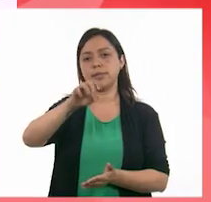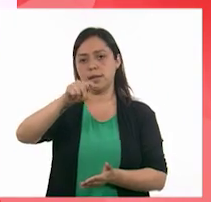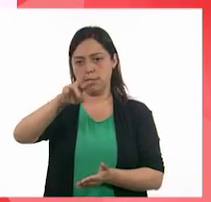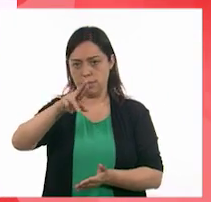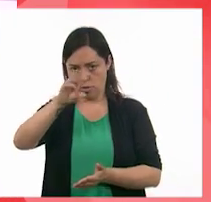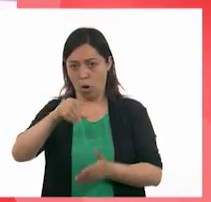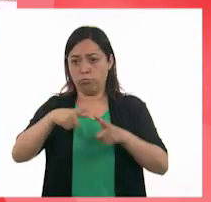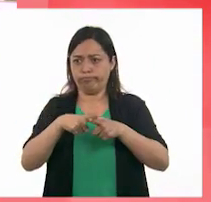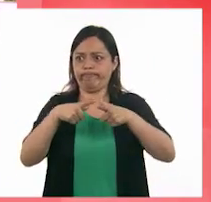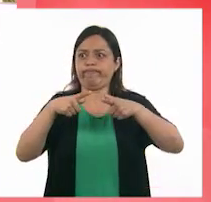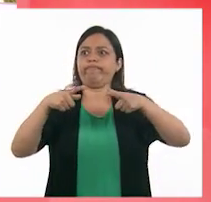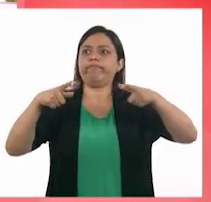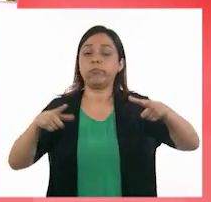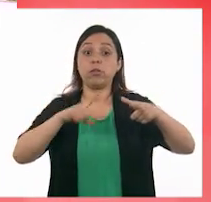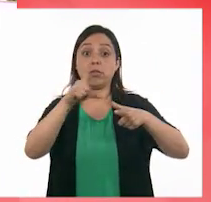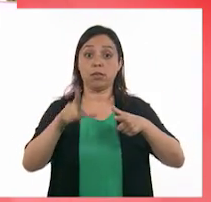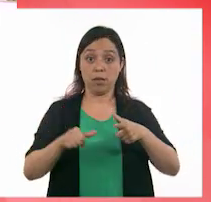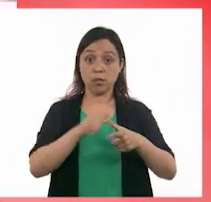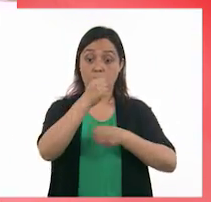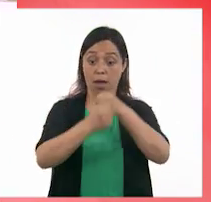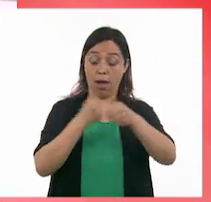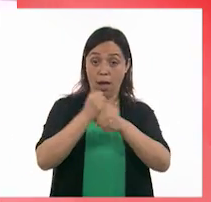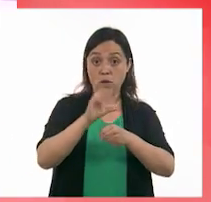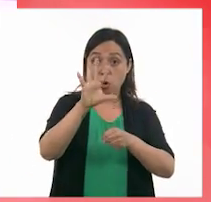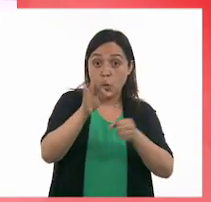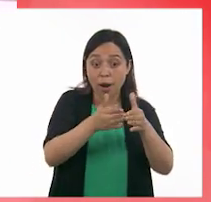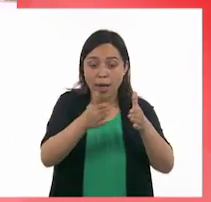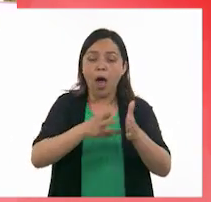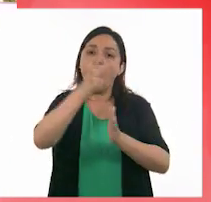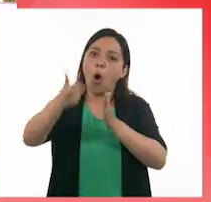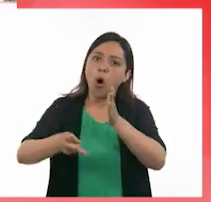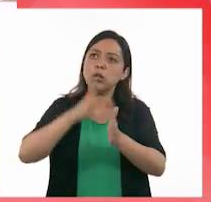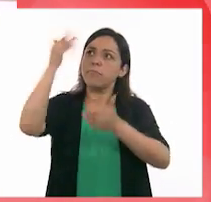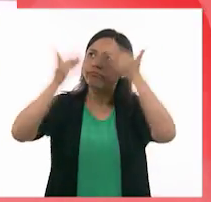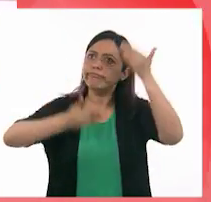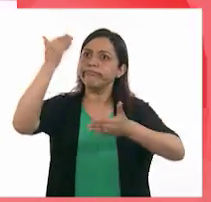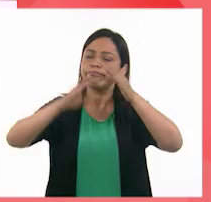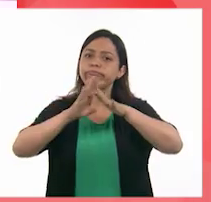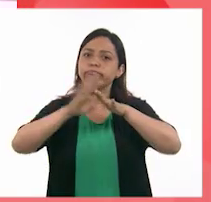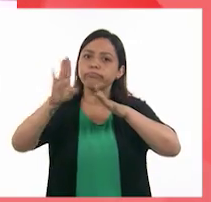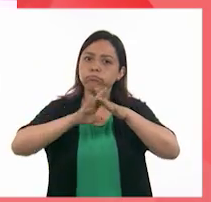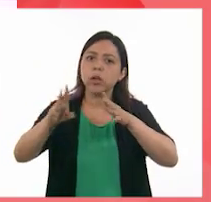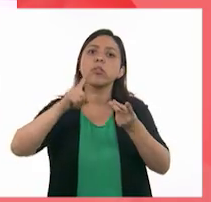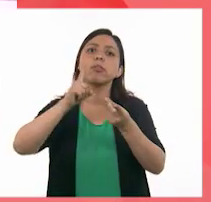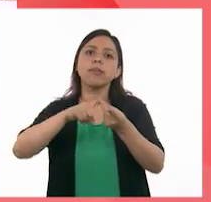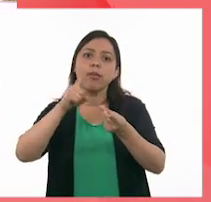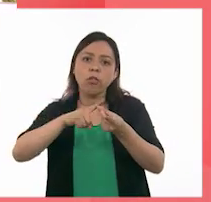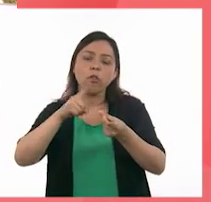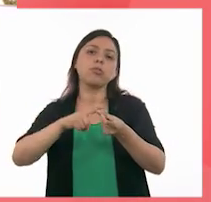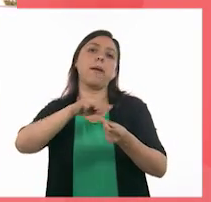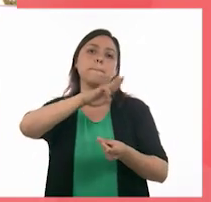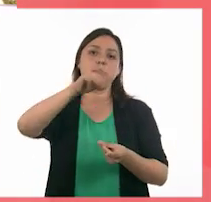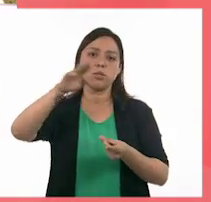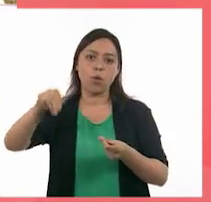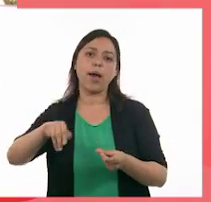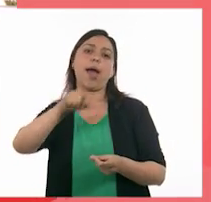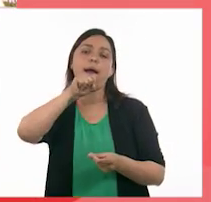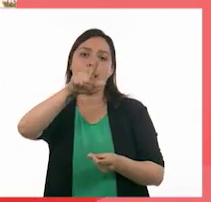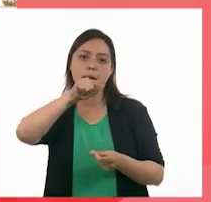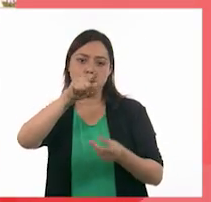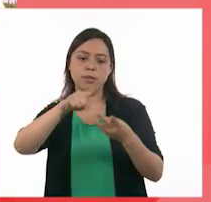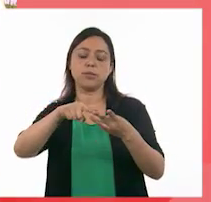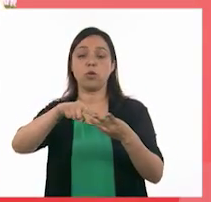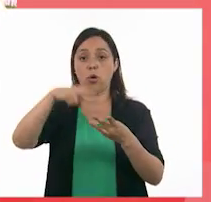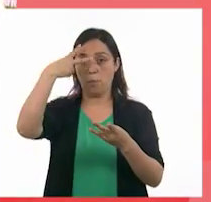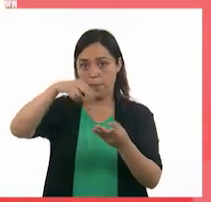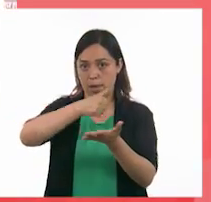ahí, en la década de los 40 también se viene otra migración, pero principalmente de los estados de Michoacán, Jalisco, Distrito Federal